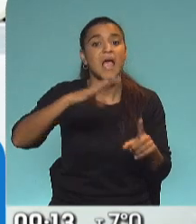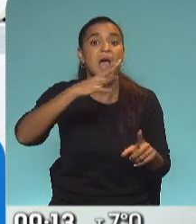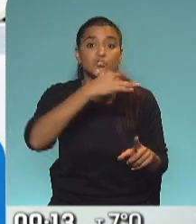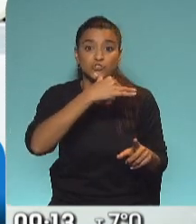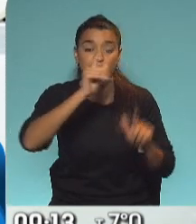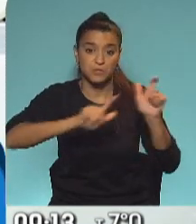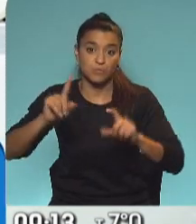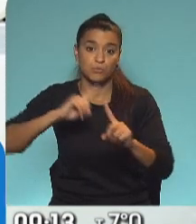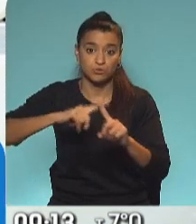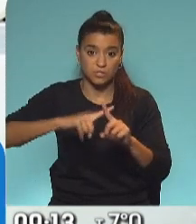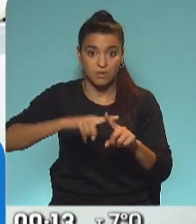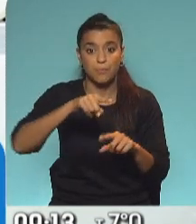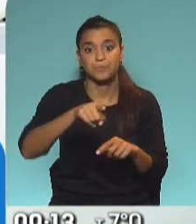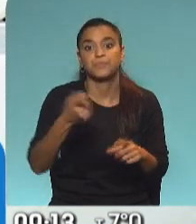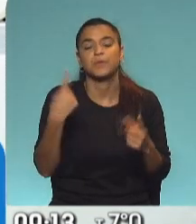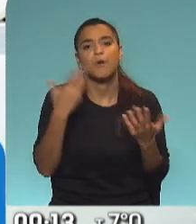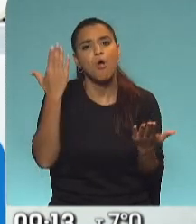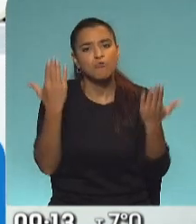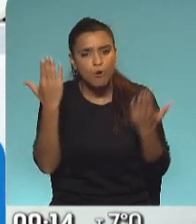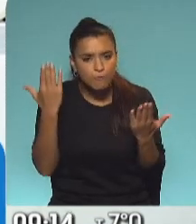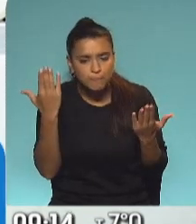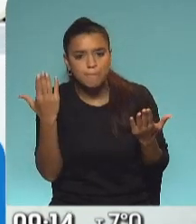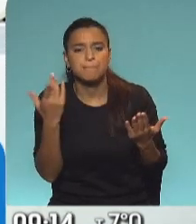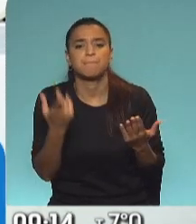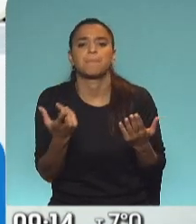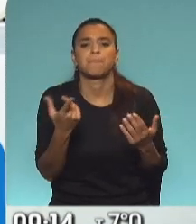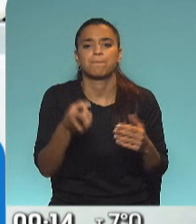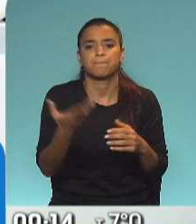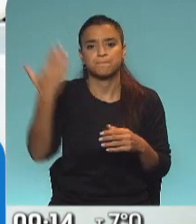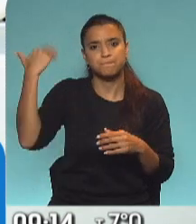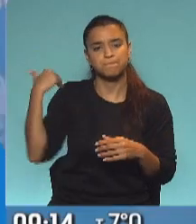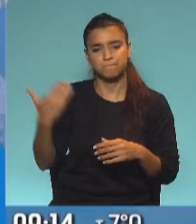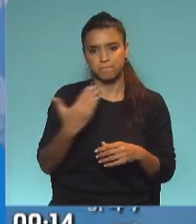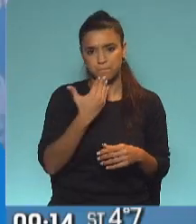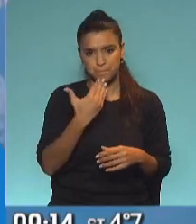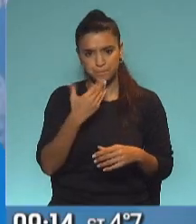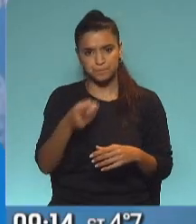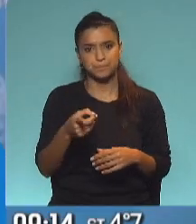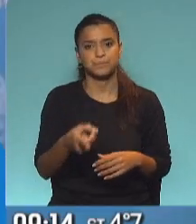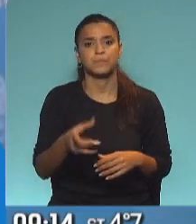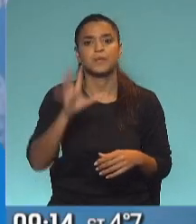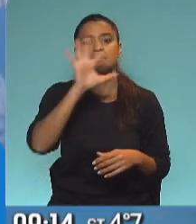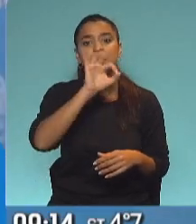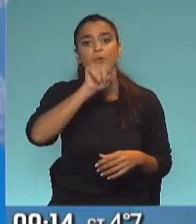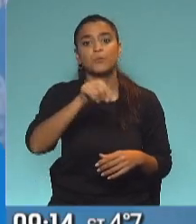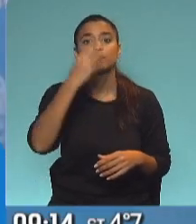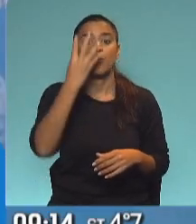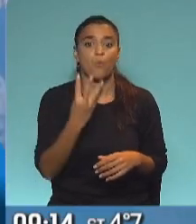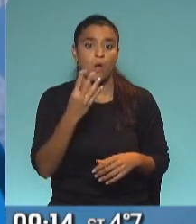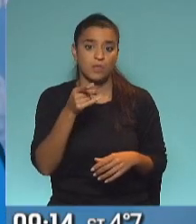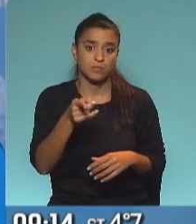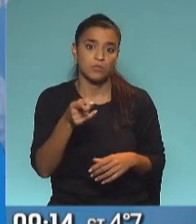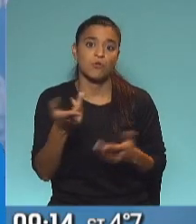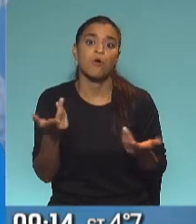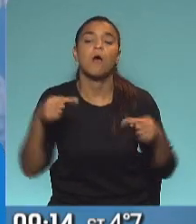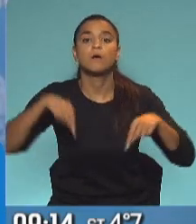14. Esto cuando uno lo compara con el corte que se hizo en abril, que fue de 0.4, esta